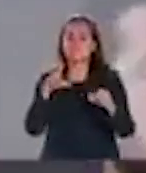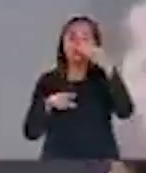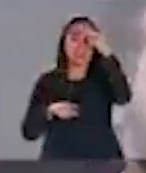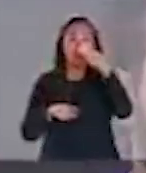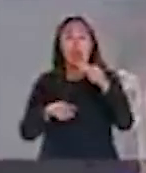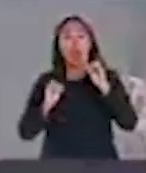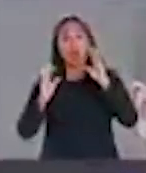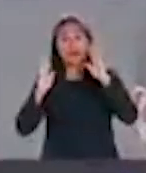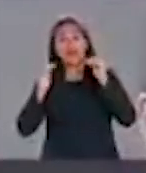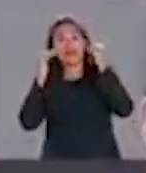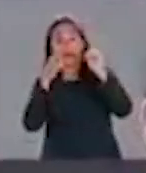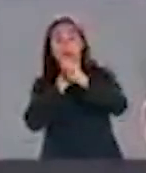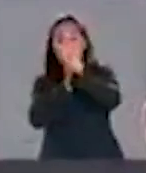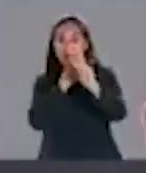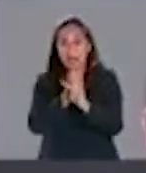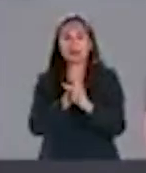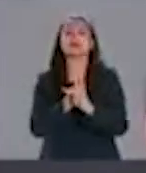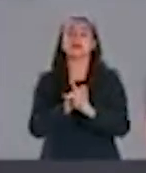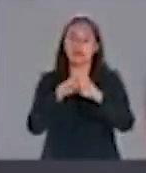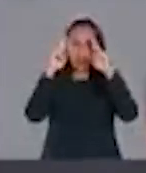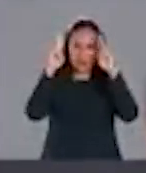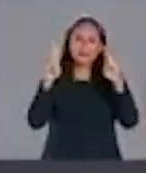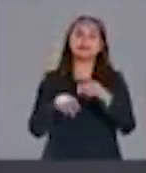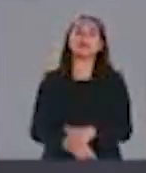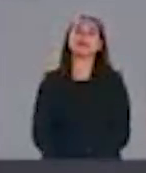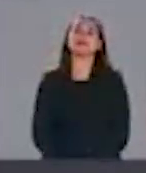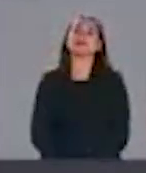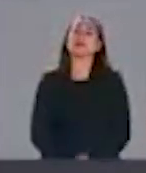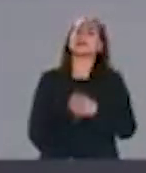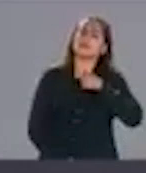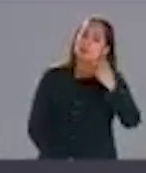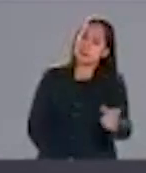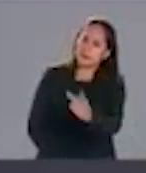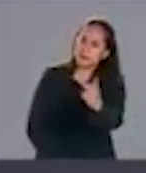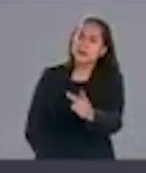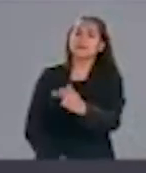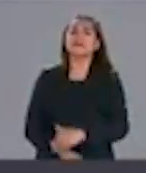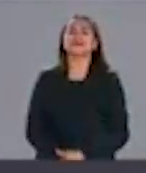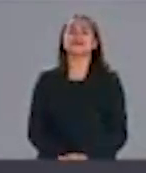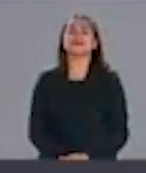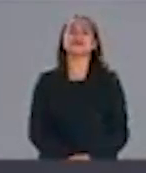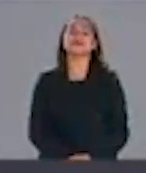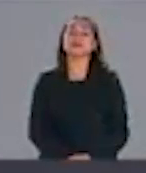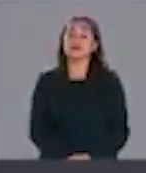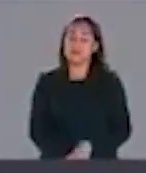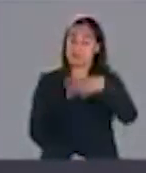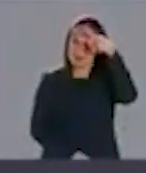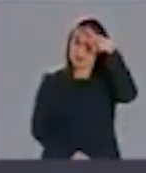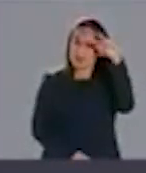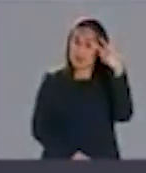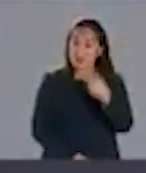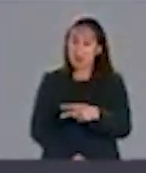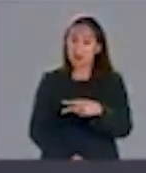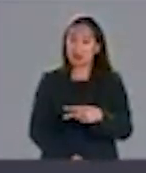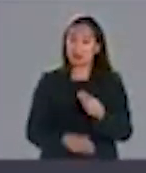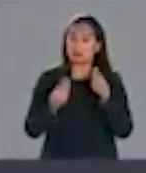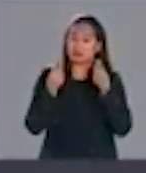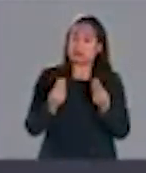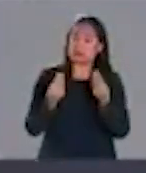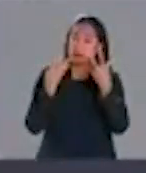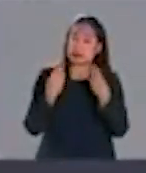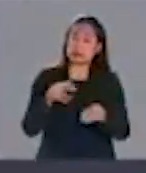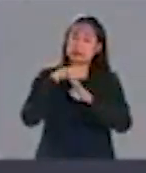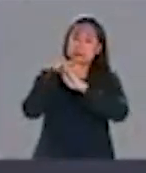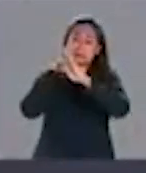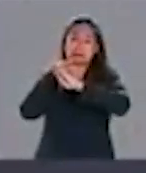la pregunta para ustedes candidatos en las siguientes méxico es un exportador de inmigrantes a estados unidos principalmente